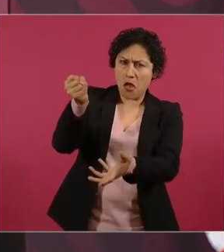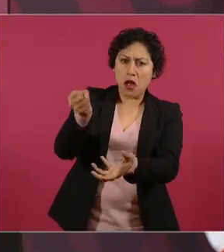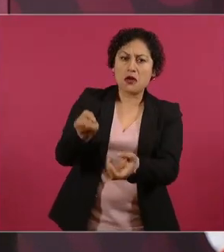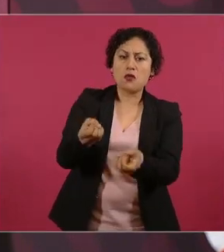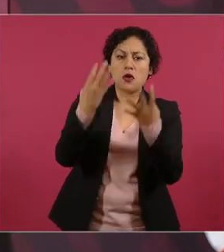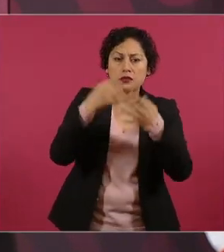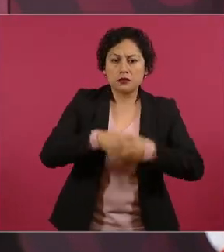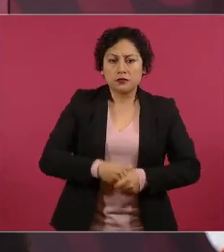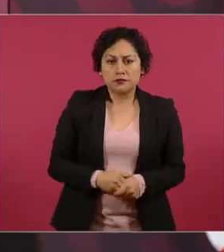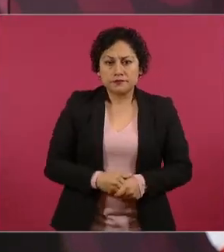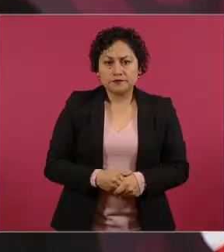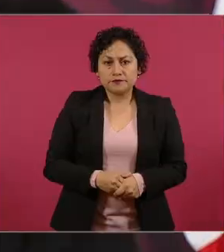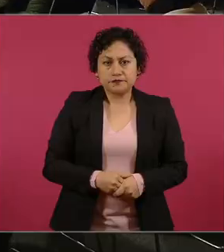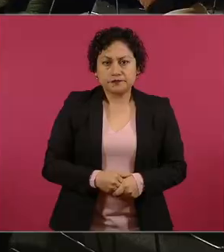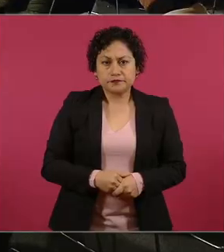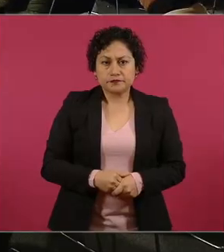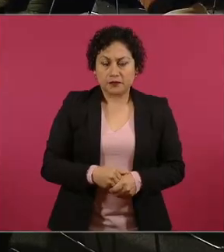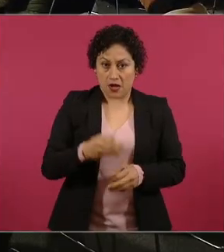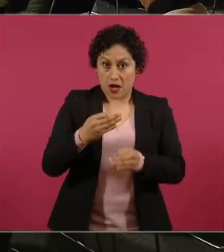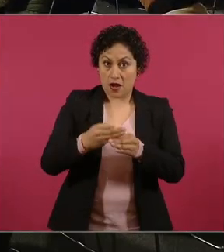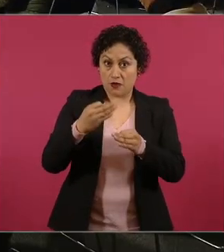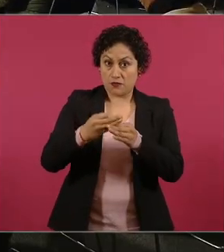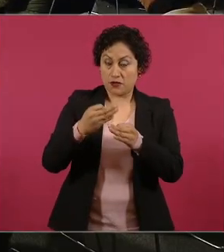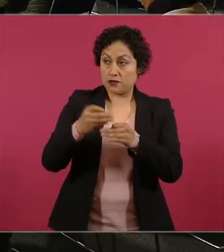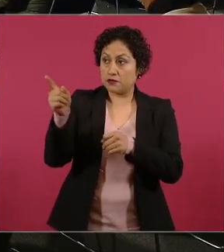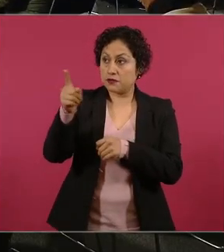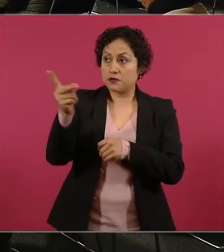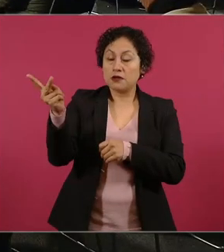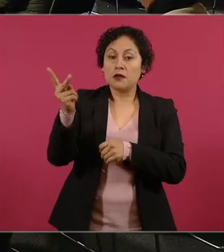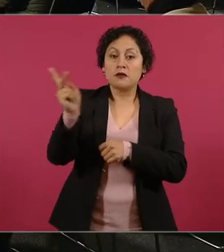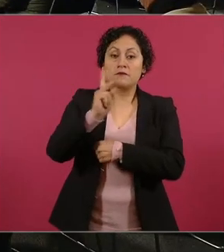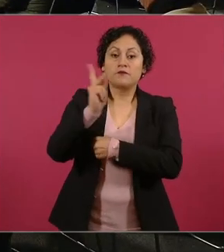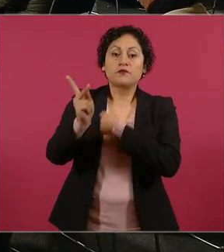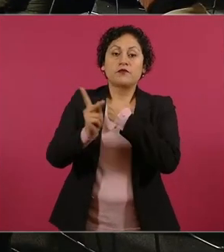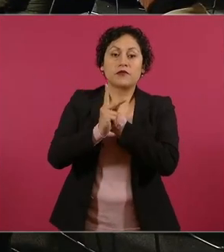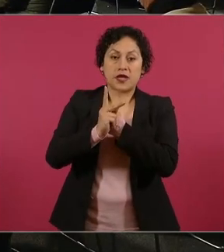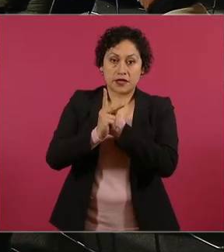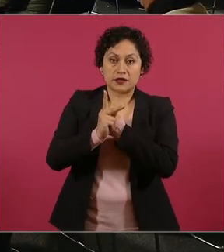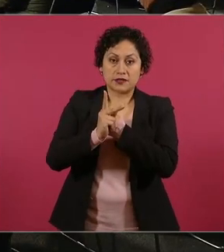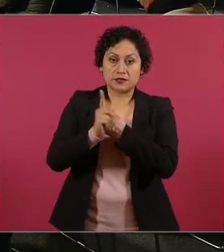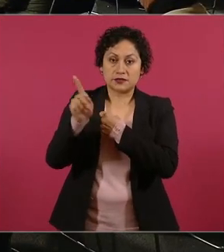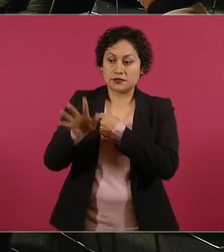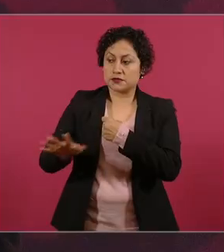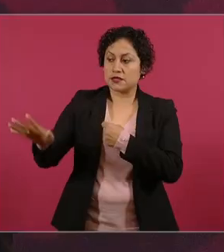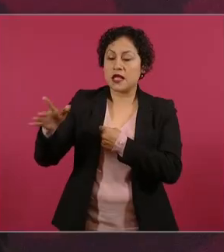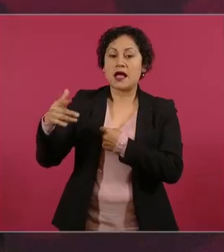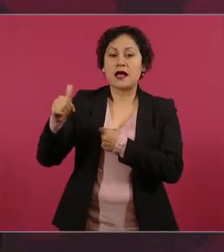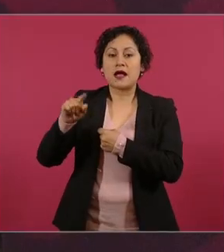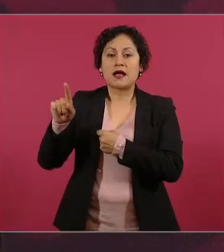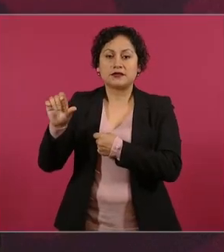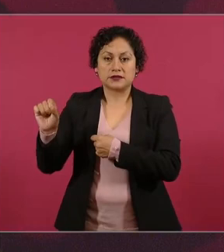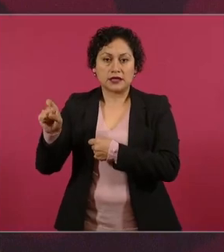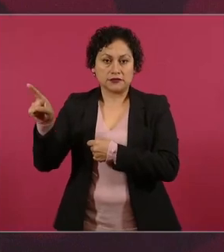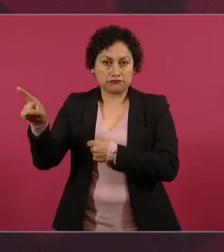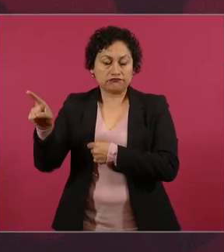Y ahora para la confrontación también en la franja de Gaza con